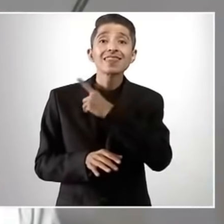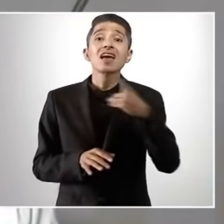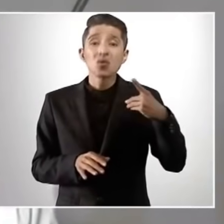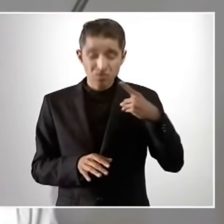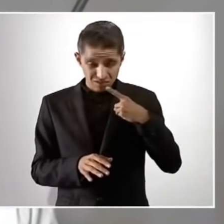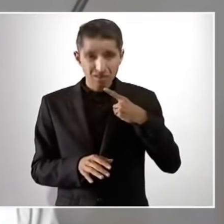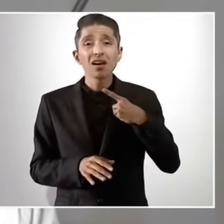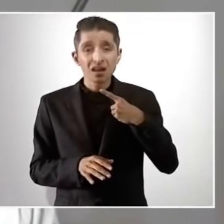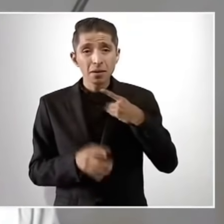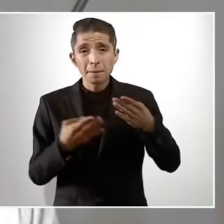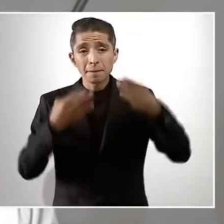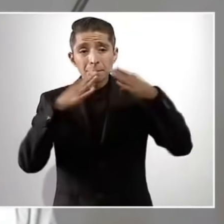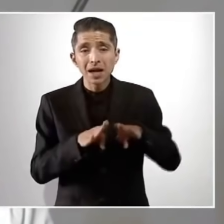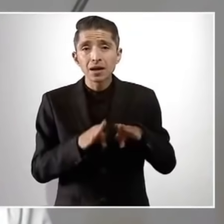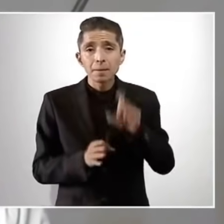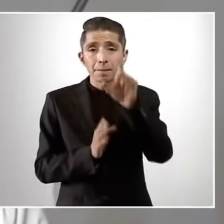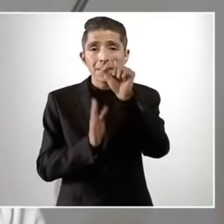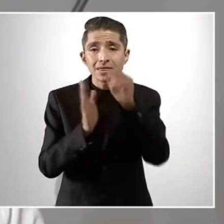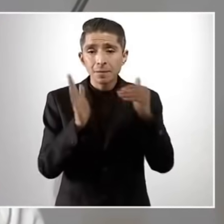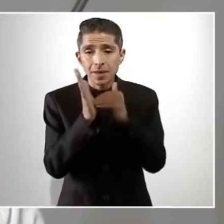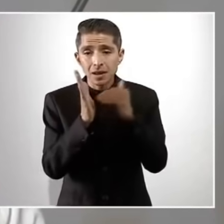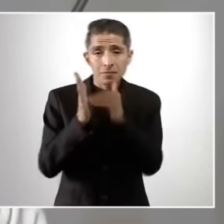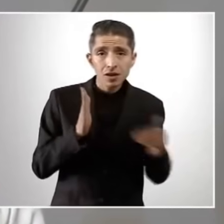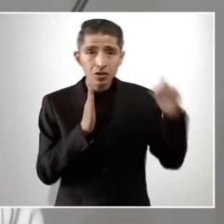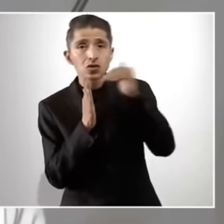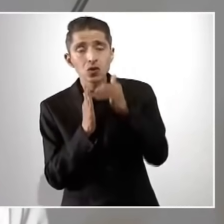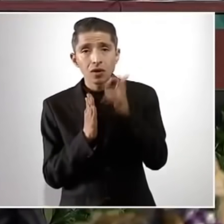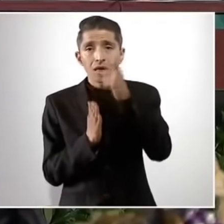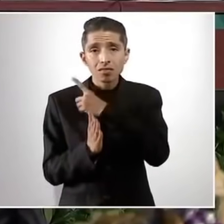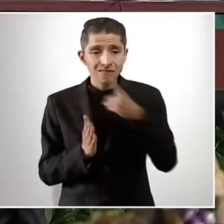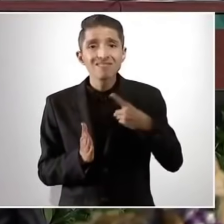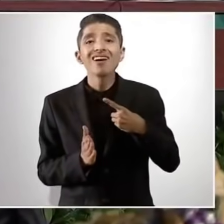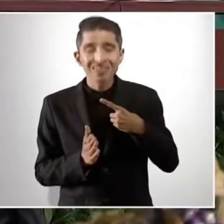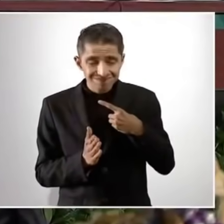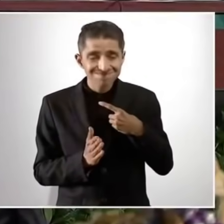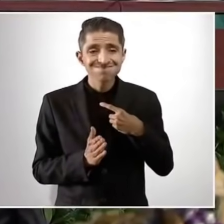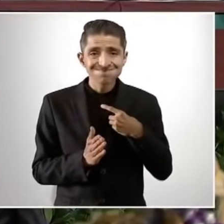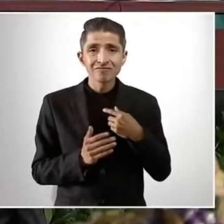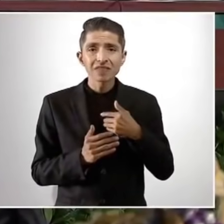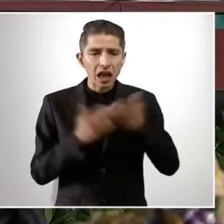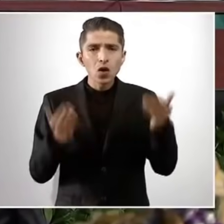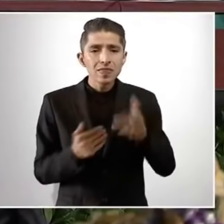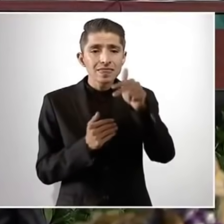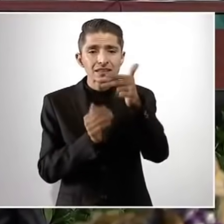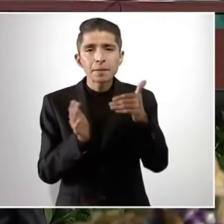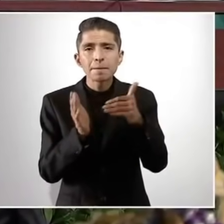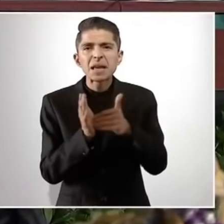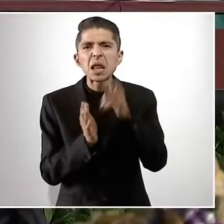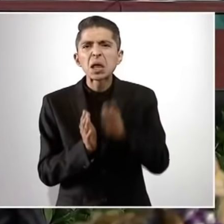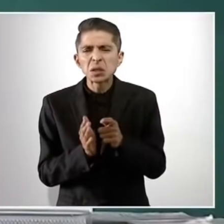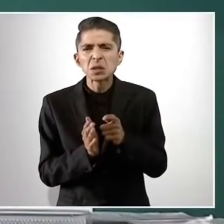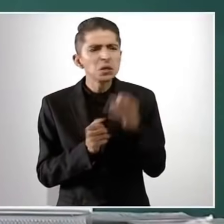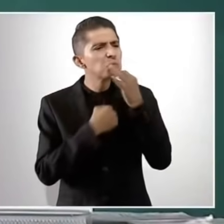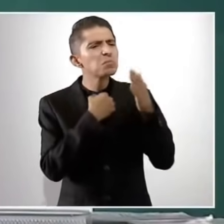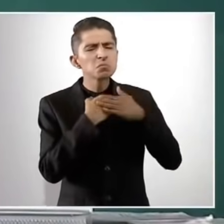bancaria con 20 mil millones de pesos, de los cuales me informan 13 mil de ellos